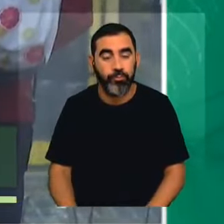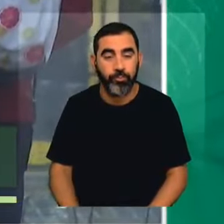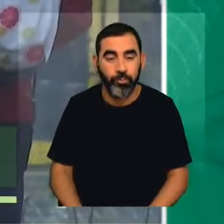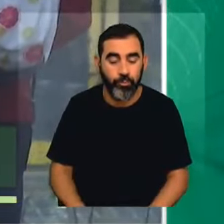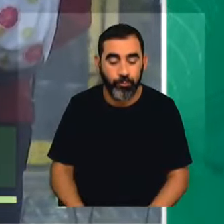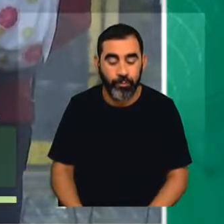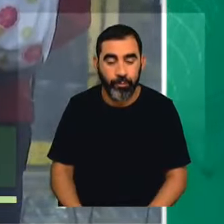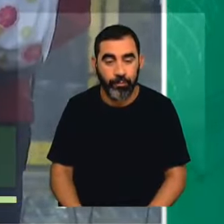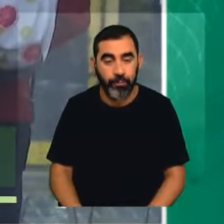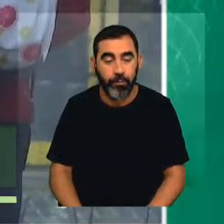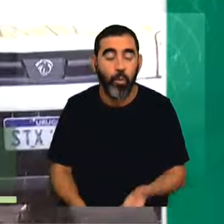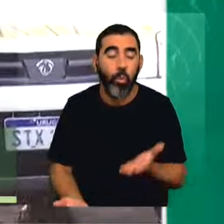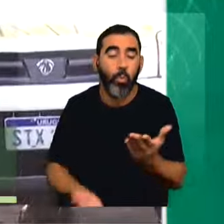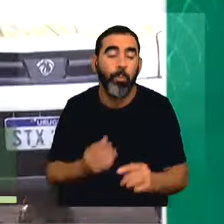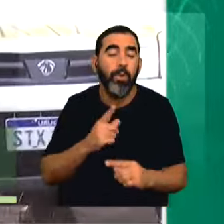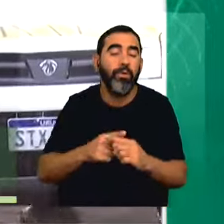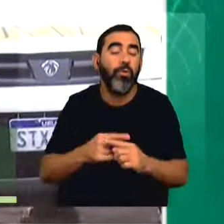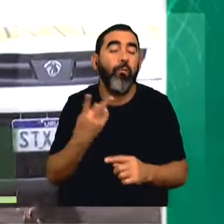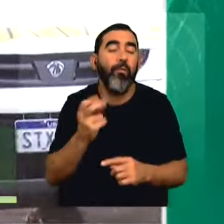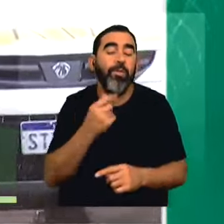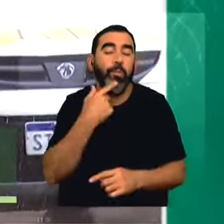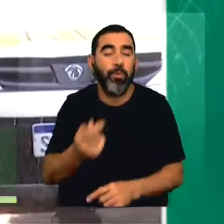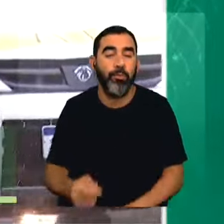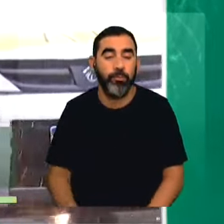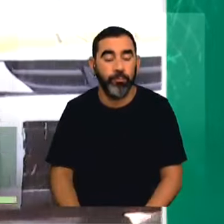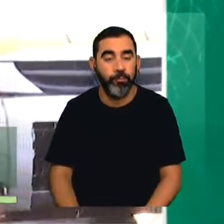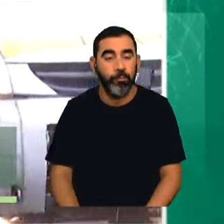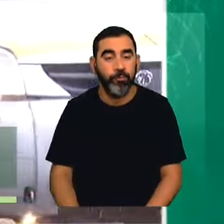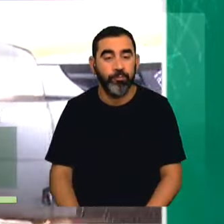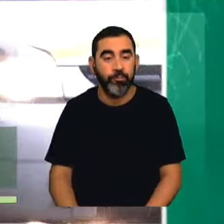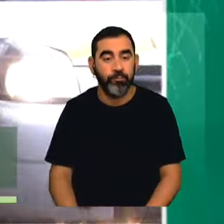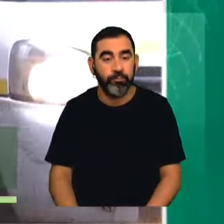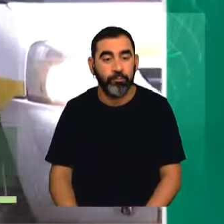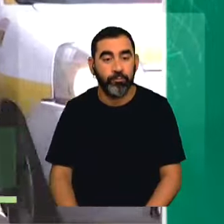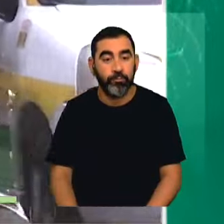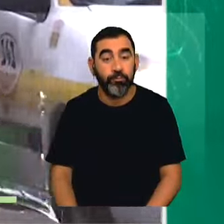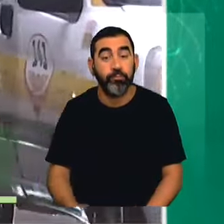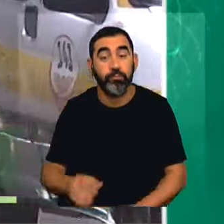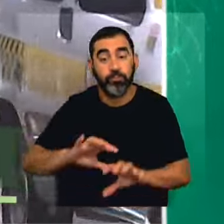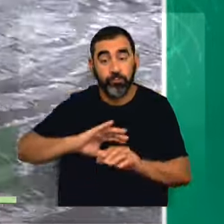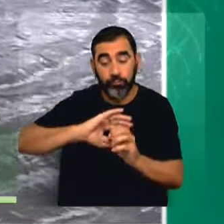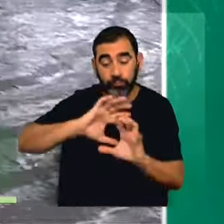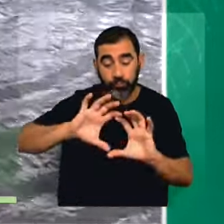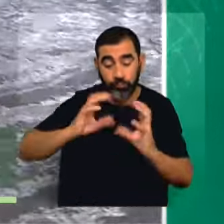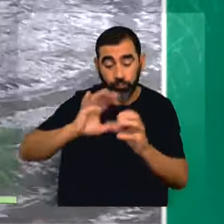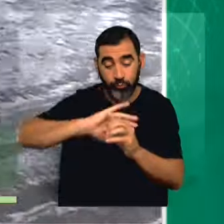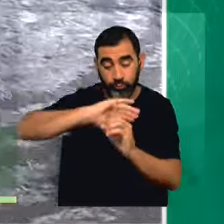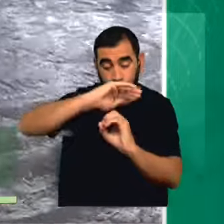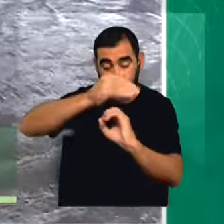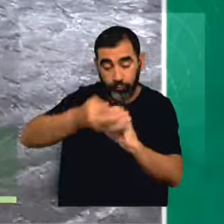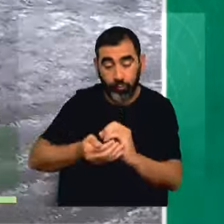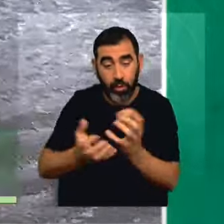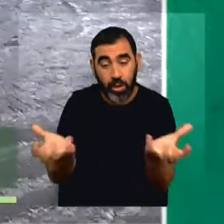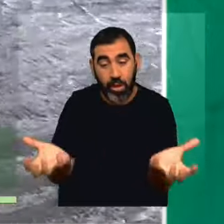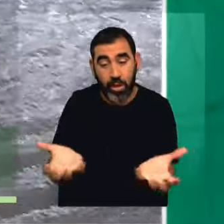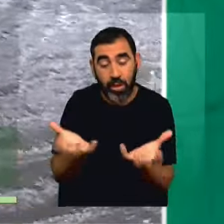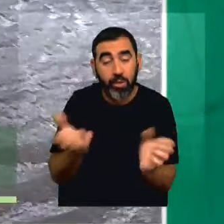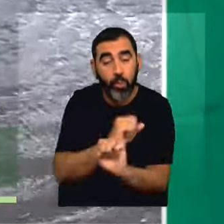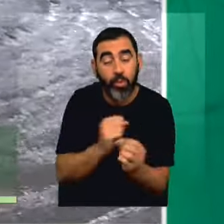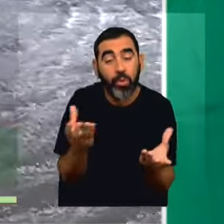de siglo xx o inclusive antes Entonces qué pasa cuando cuando la atmósfera se calienta puede contener más humedad